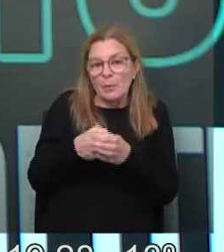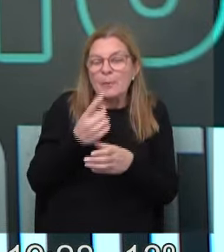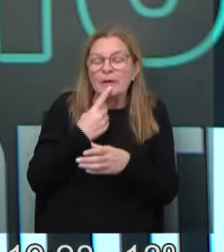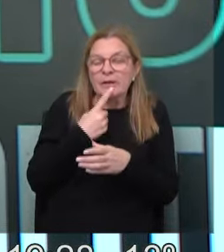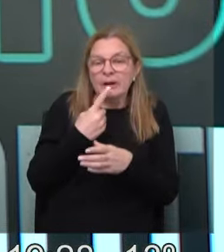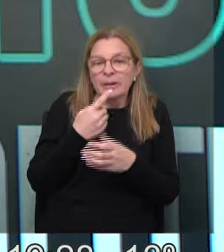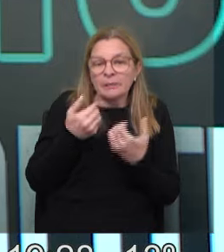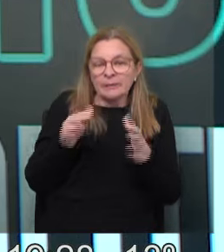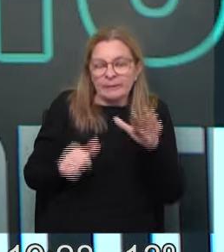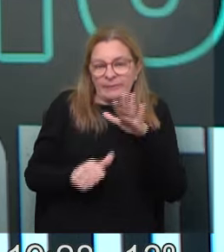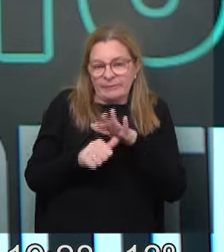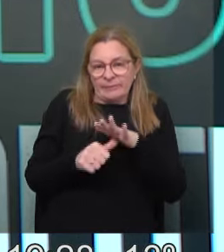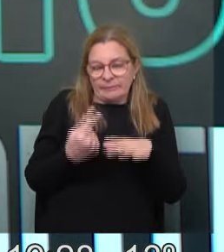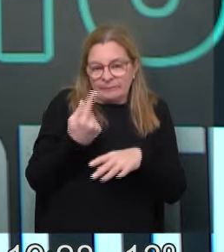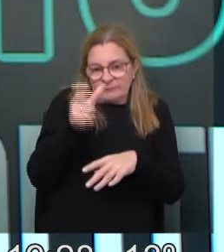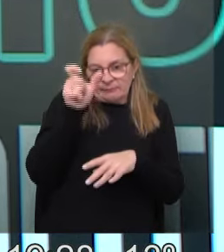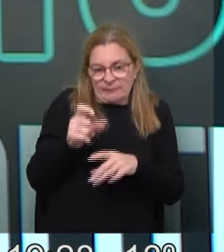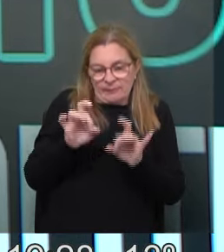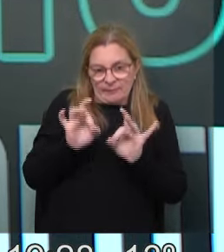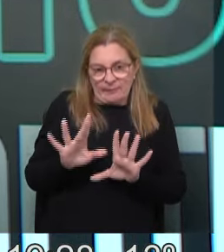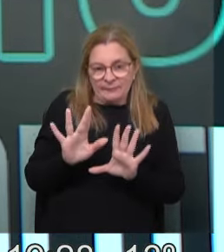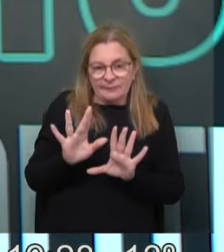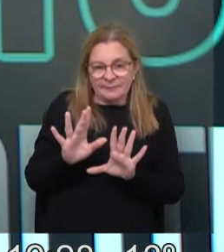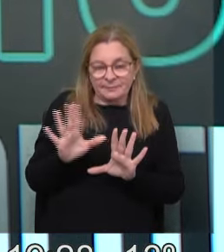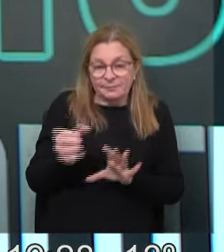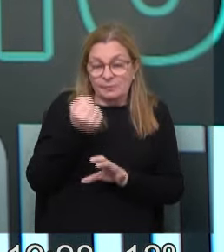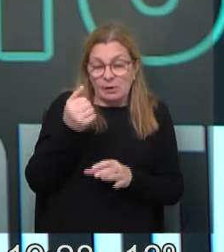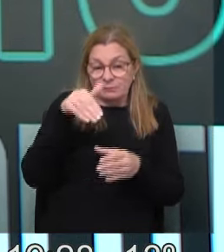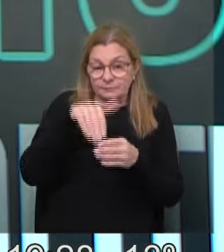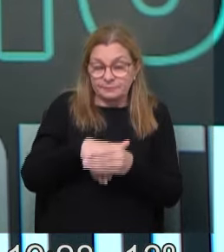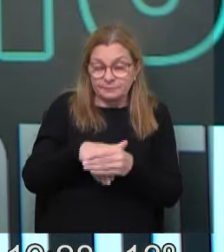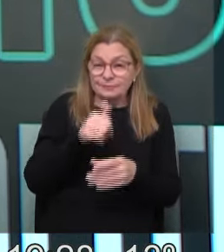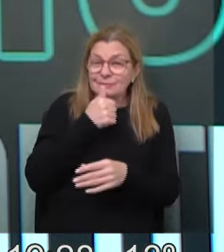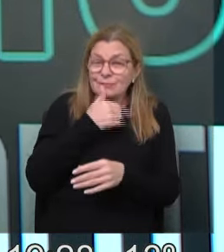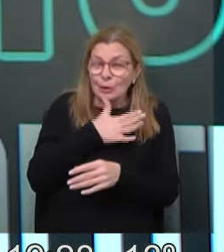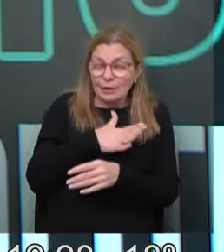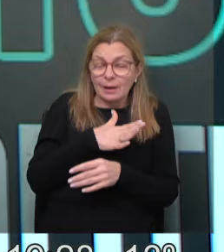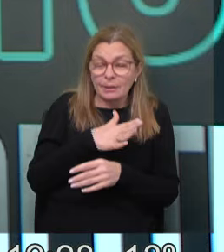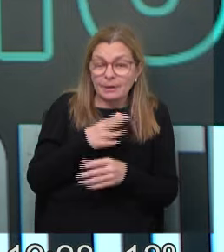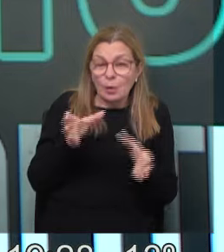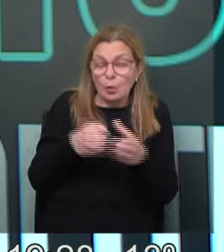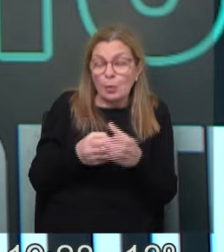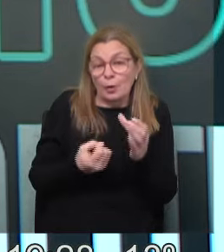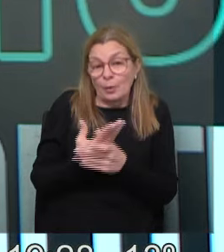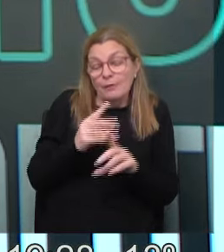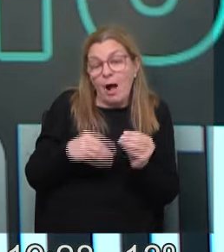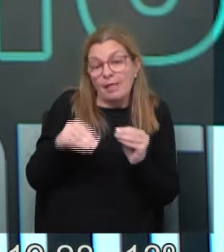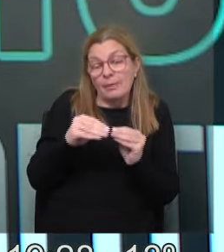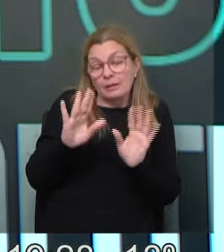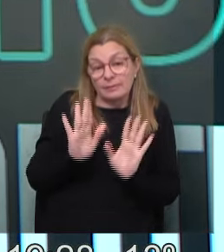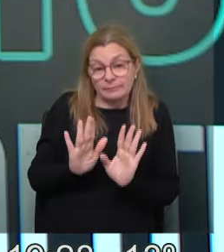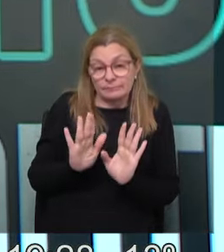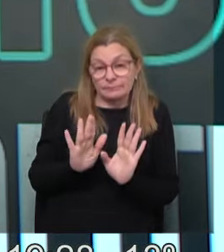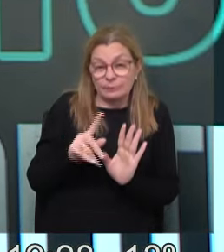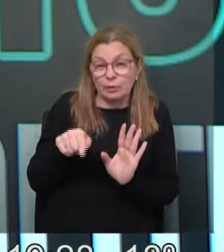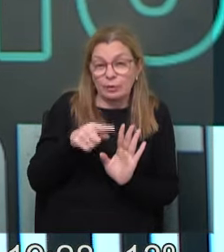a partir de un liderazgo de una sola persona que obtuvo una votación histórica para lo que es un partido nuevo además eh